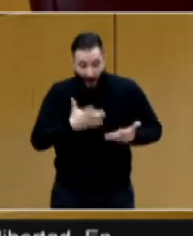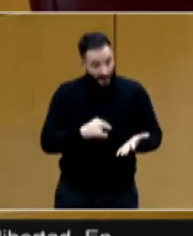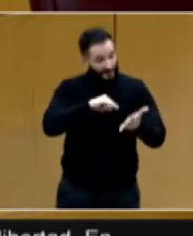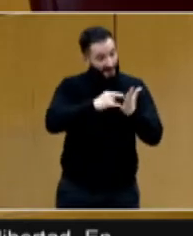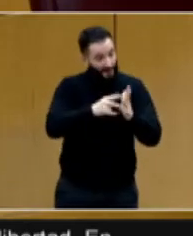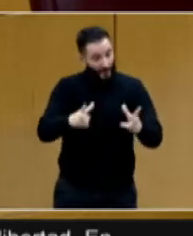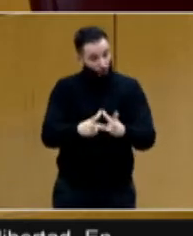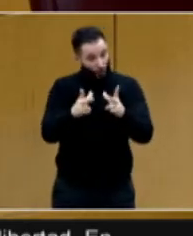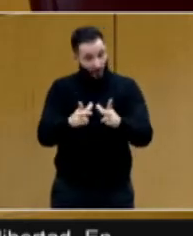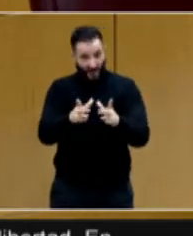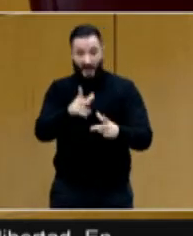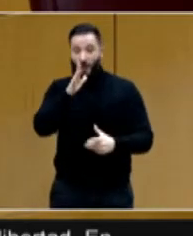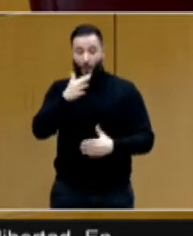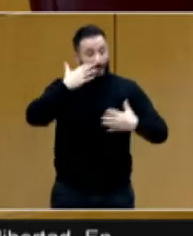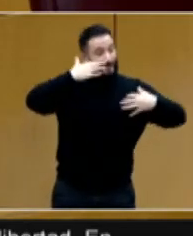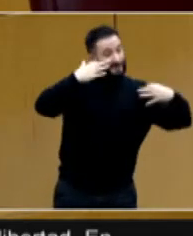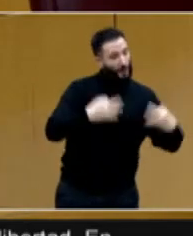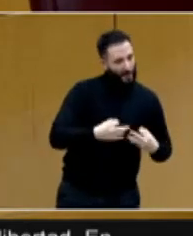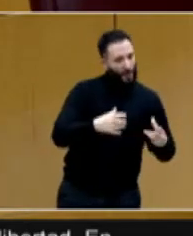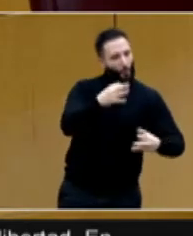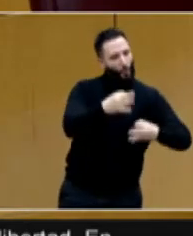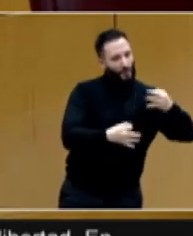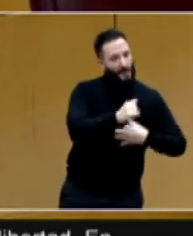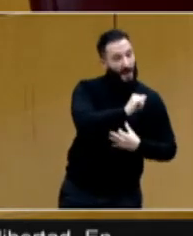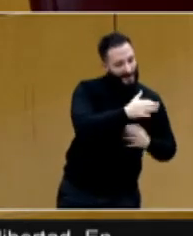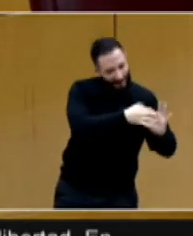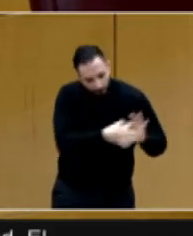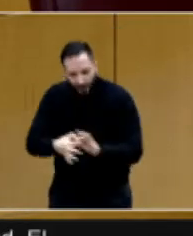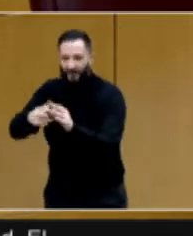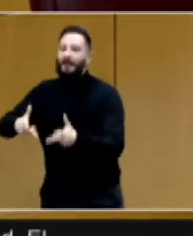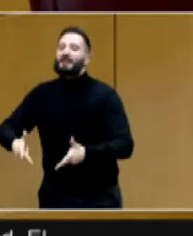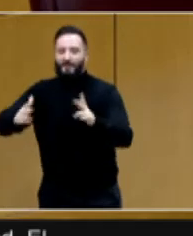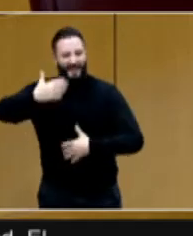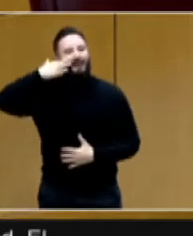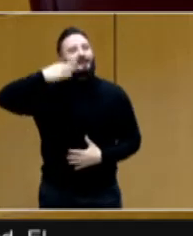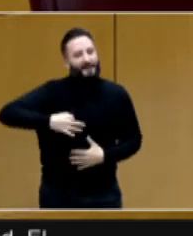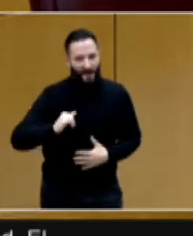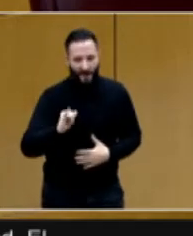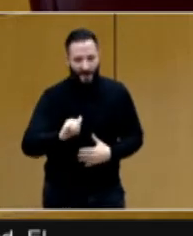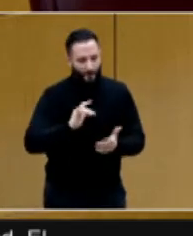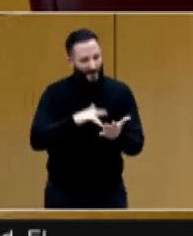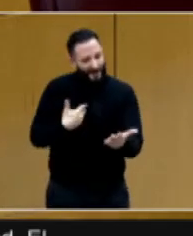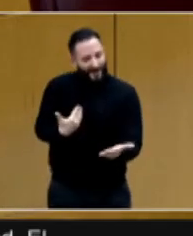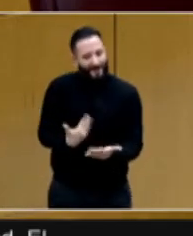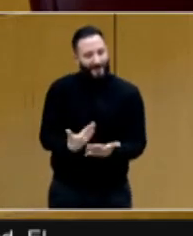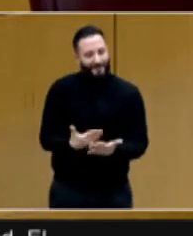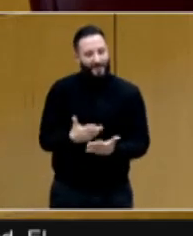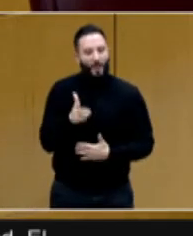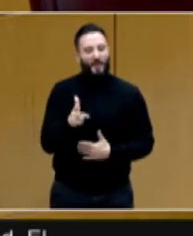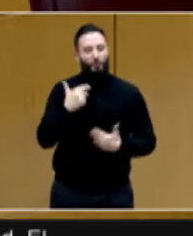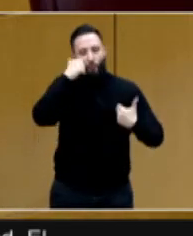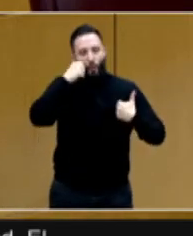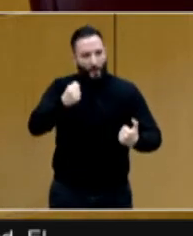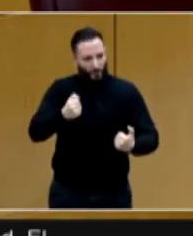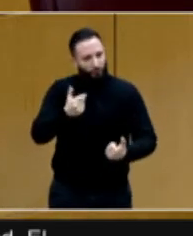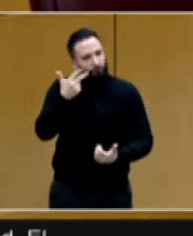porque hay seguridad jurídica Y verdaderamente libertad y se garantiza el ejercicio de los Derechos Humanos entonces la seguridad